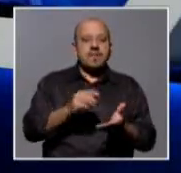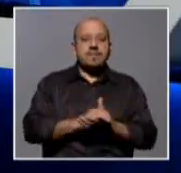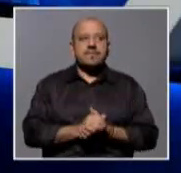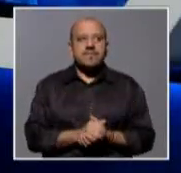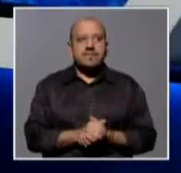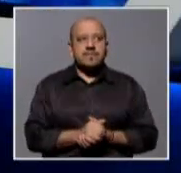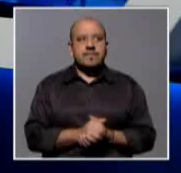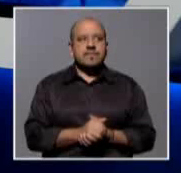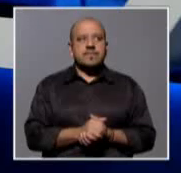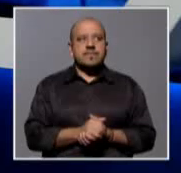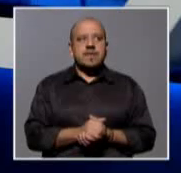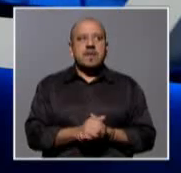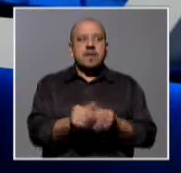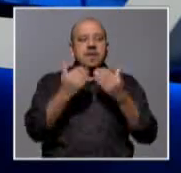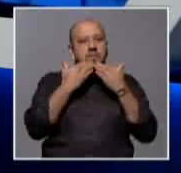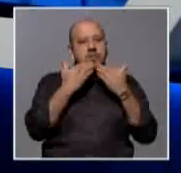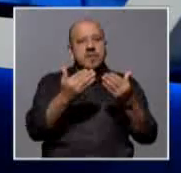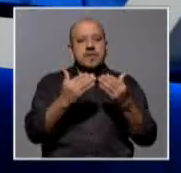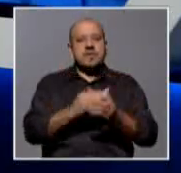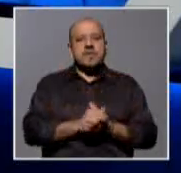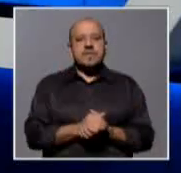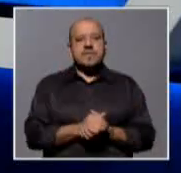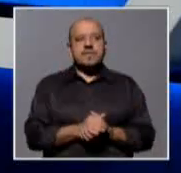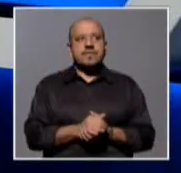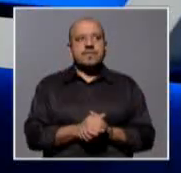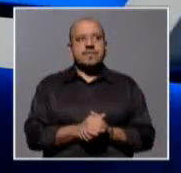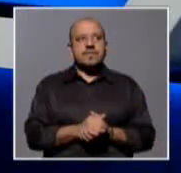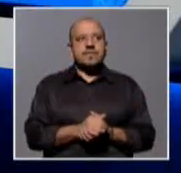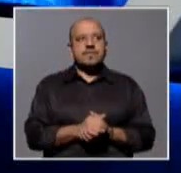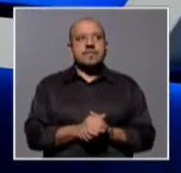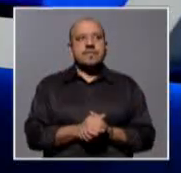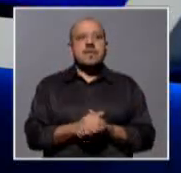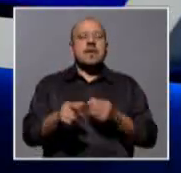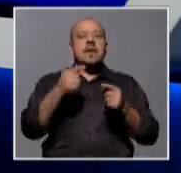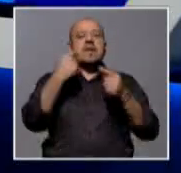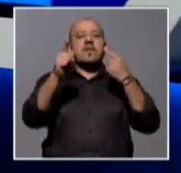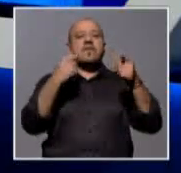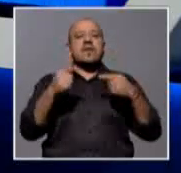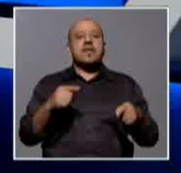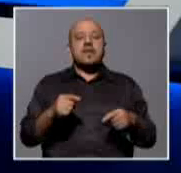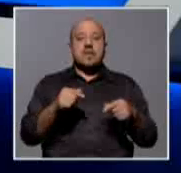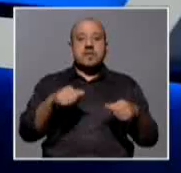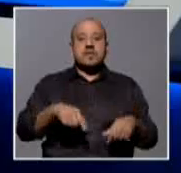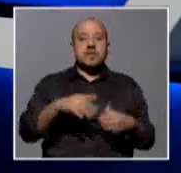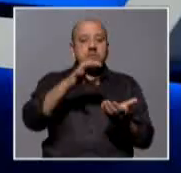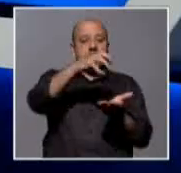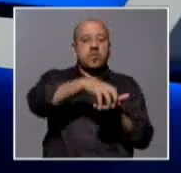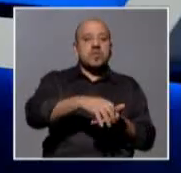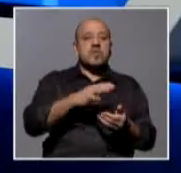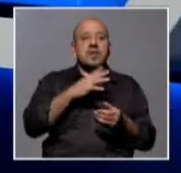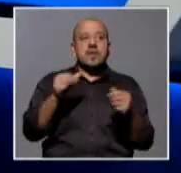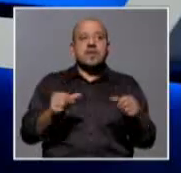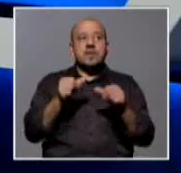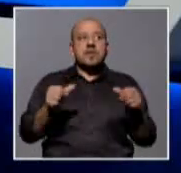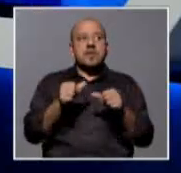Arriba. Muchísimas gracias, Tempo. Y de distintos lugares del país se están realizando iniciativas